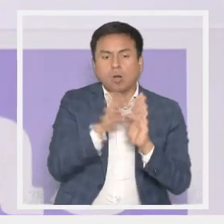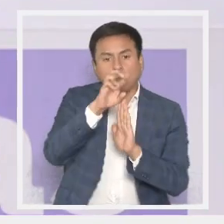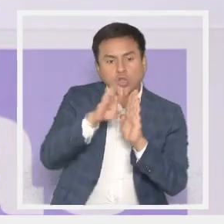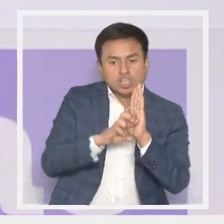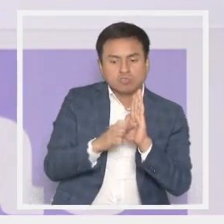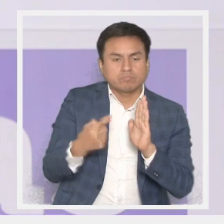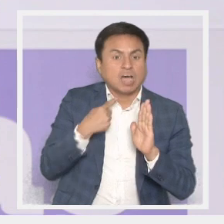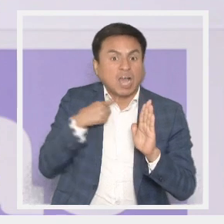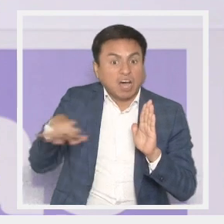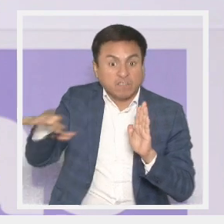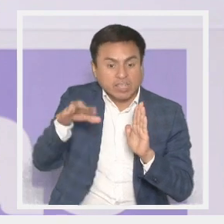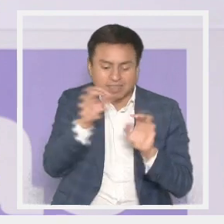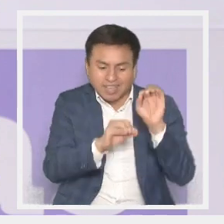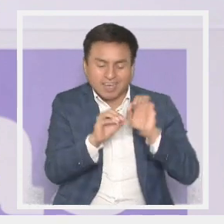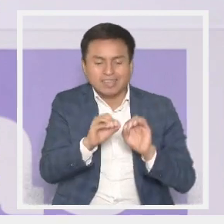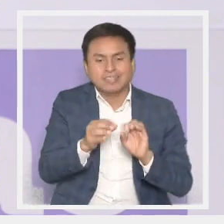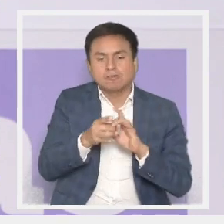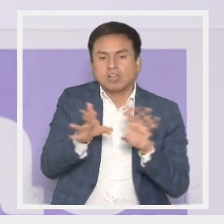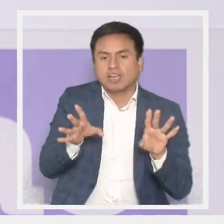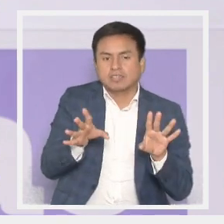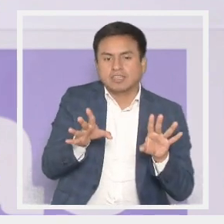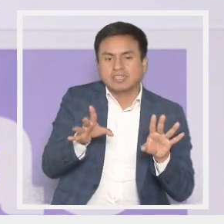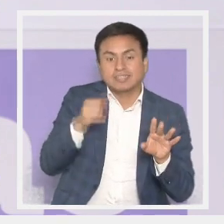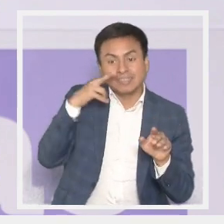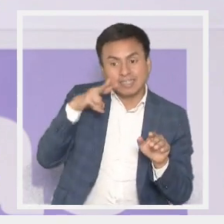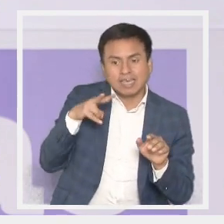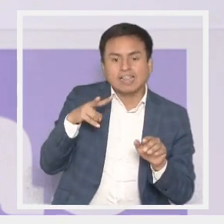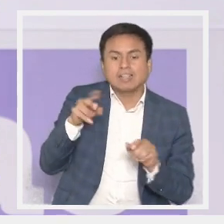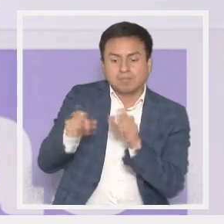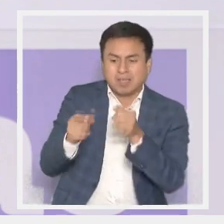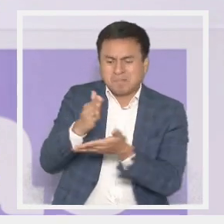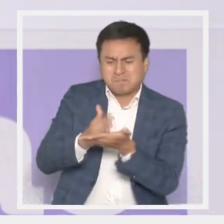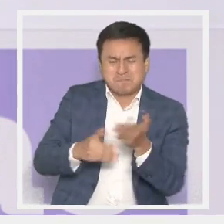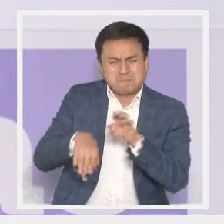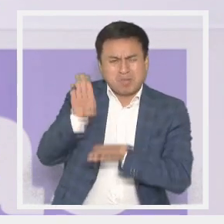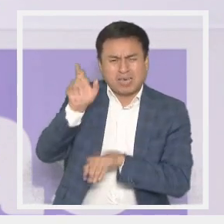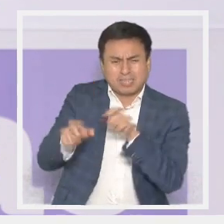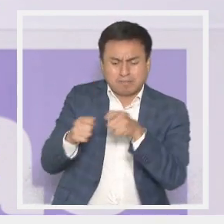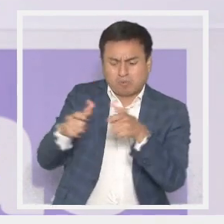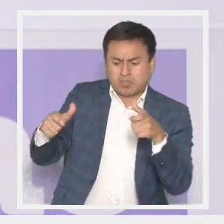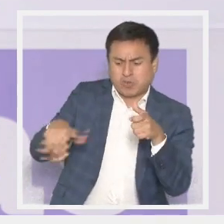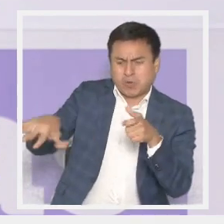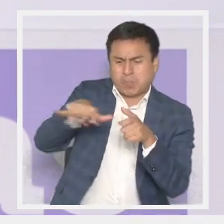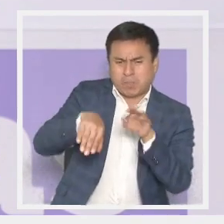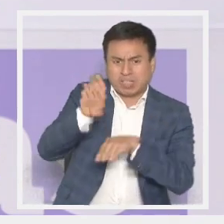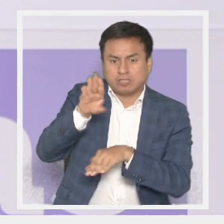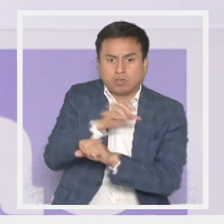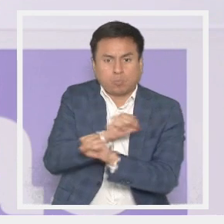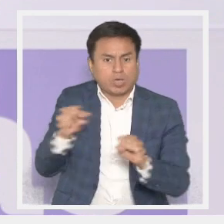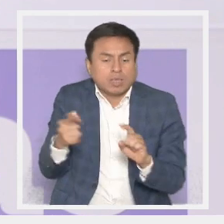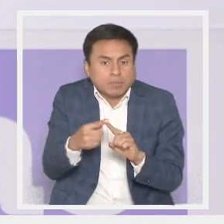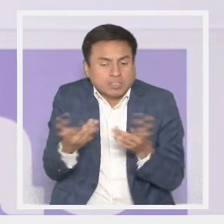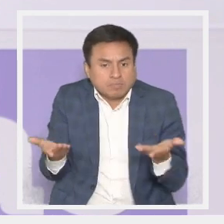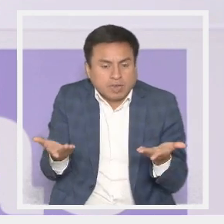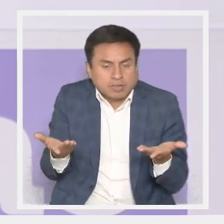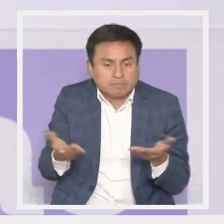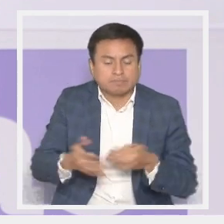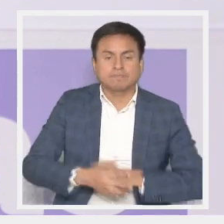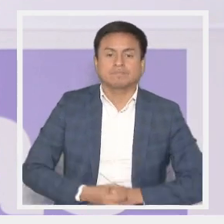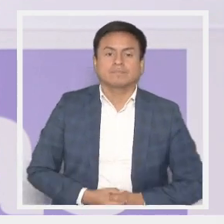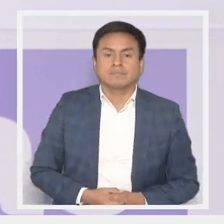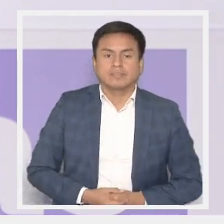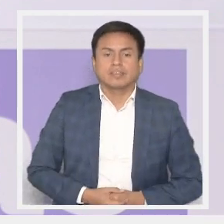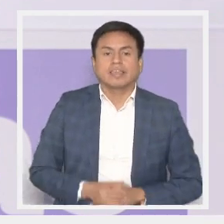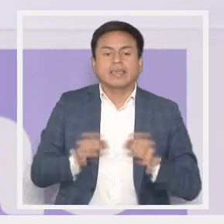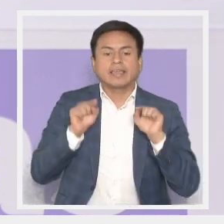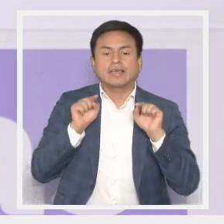que las afectan, porque no hay democracia posible si la mitad, más de la mitad de la población no puede participar de ellas.